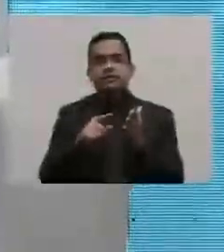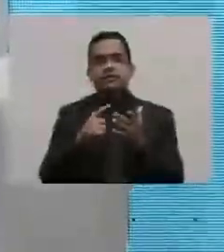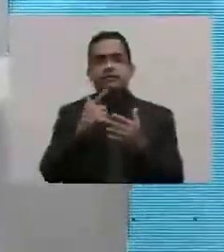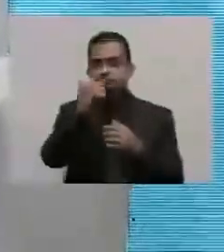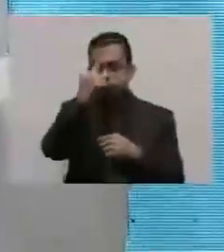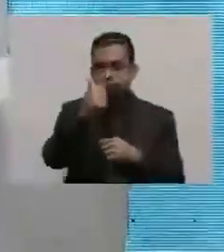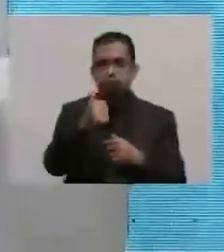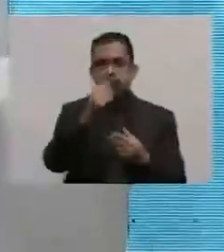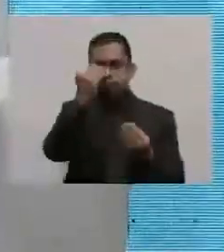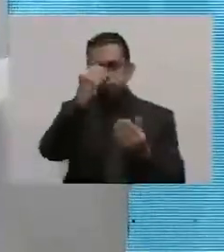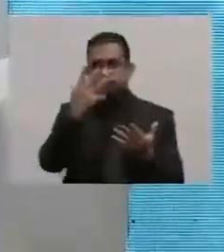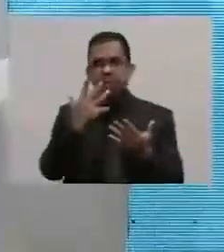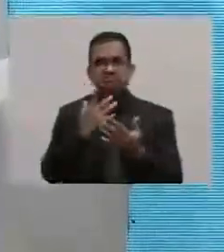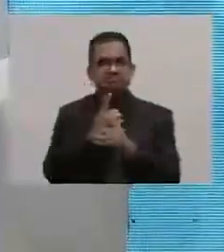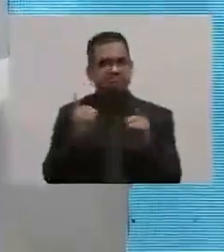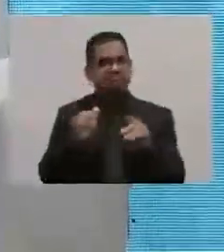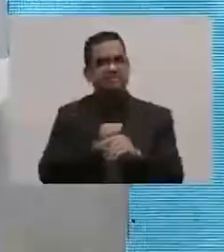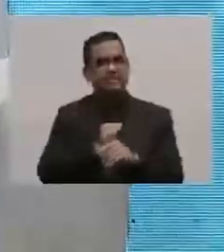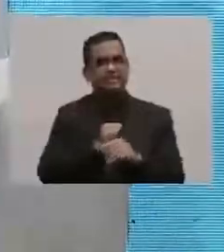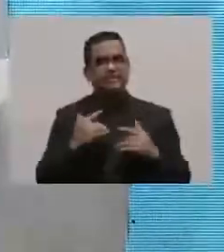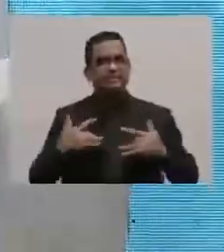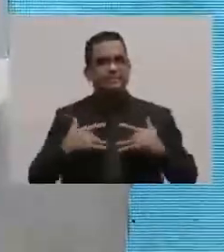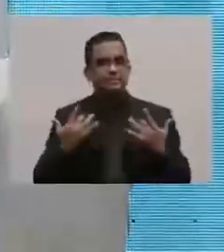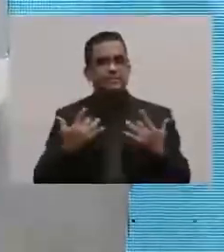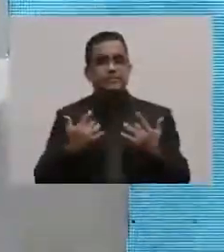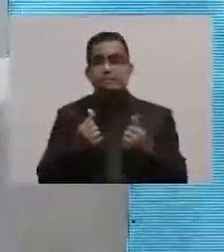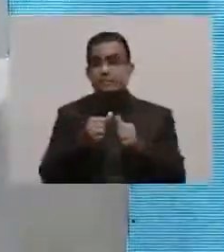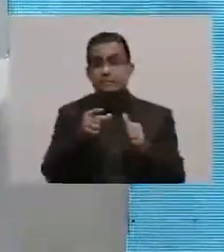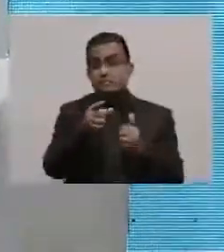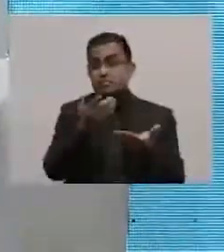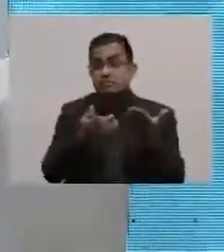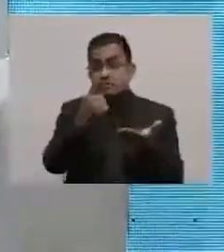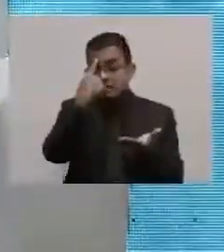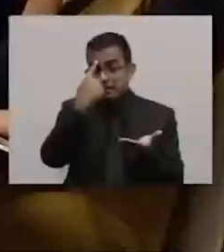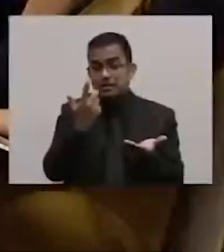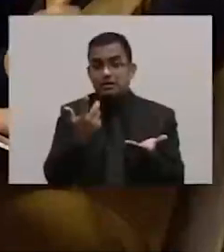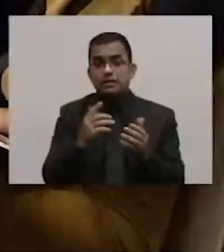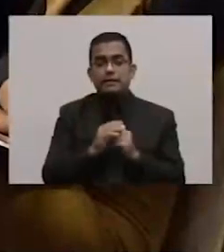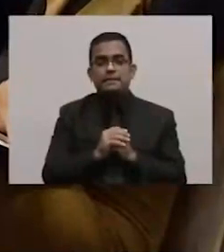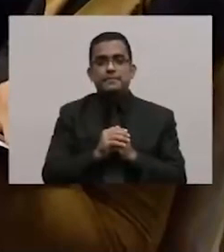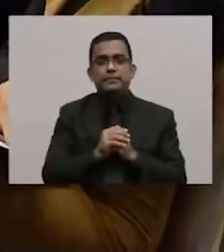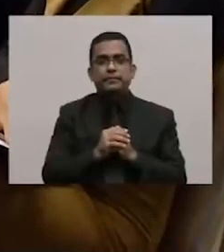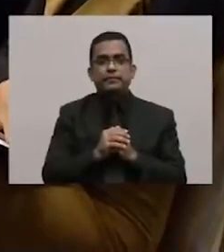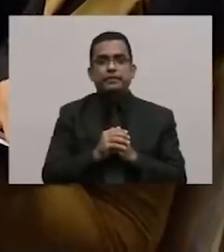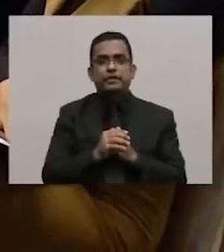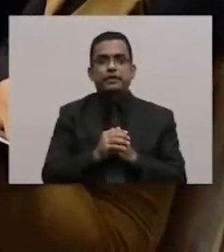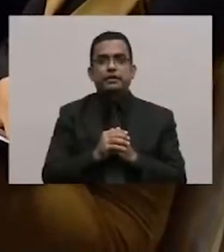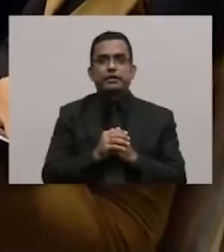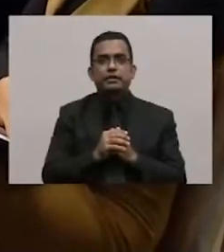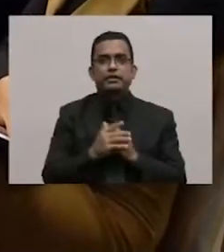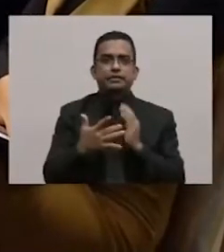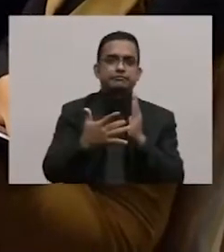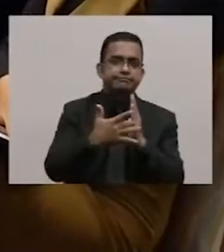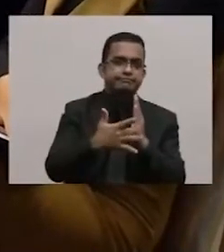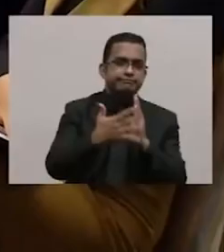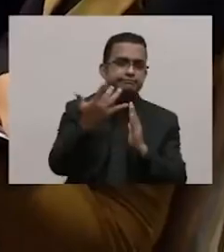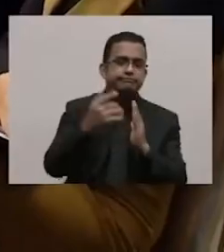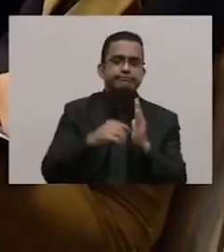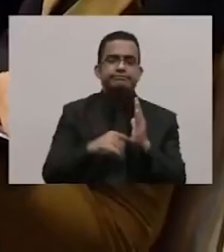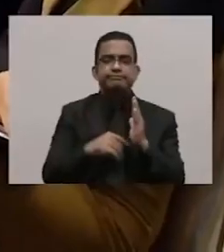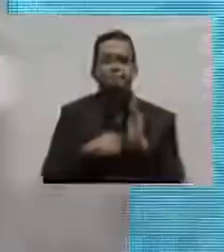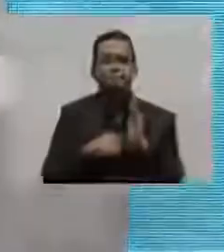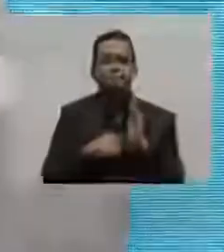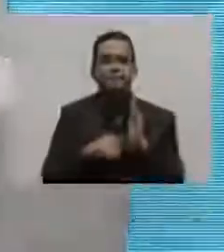de expresión y para la democracia. Cualquiera pensaría que contar con nuevos mecanismos tecnológicos, con